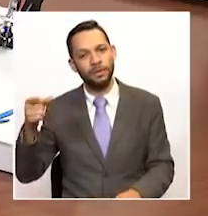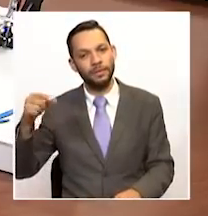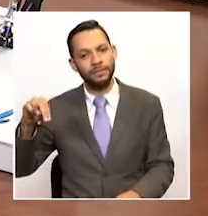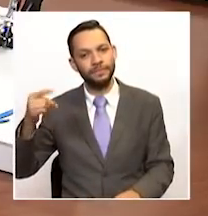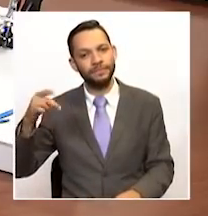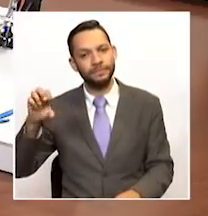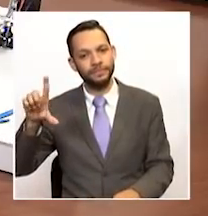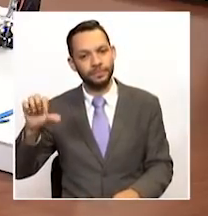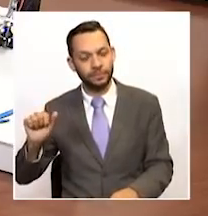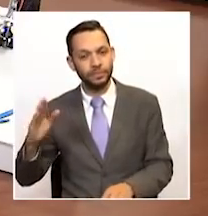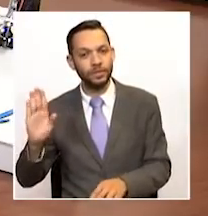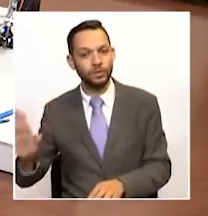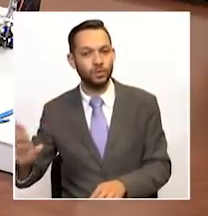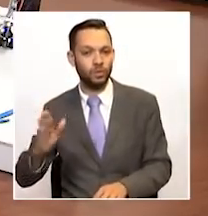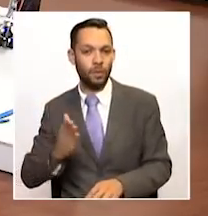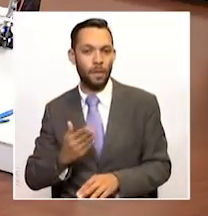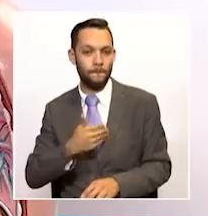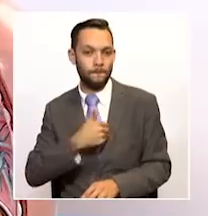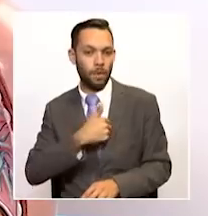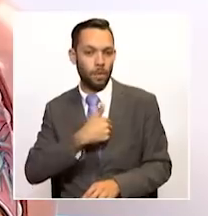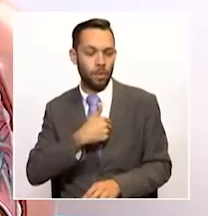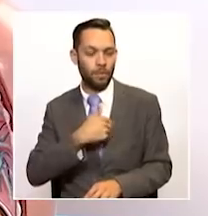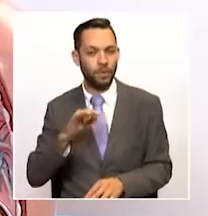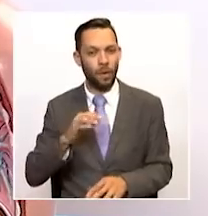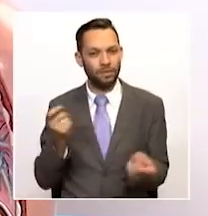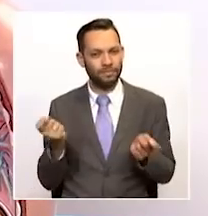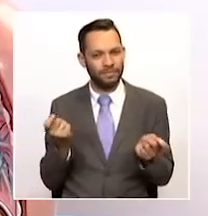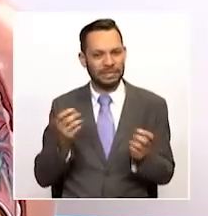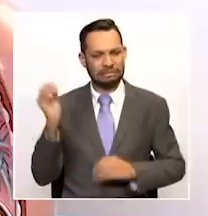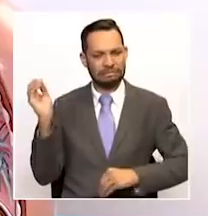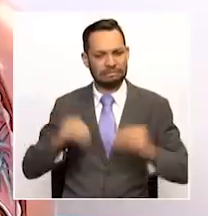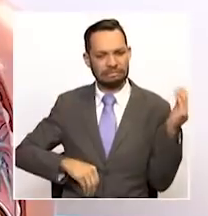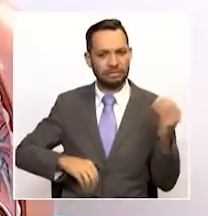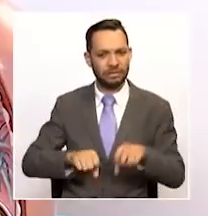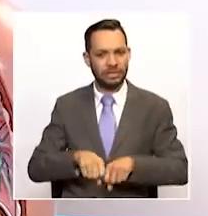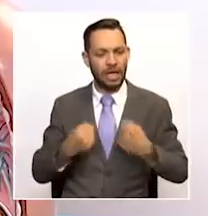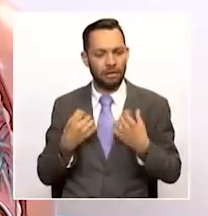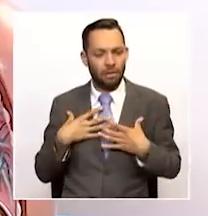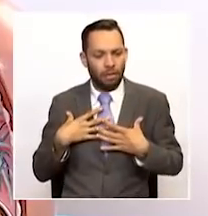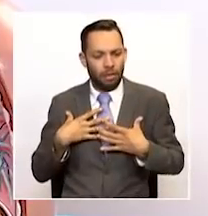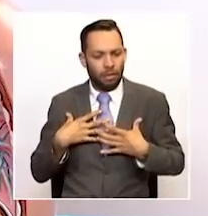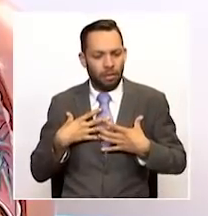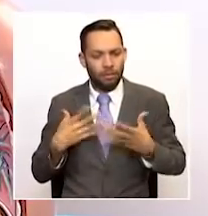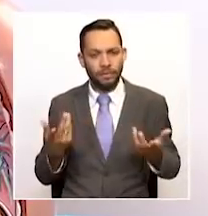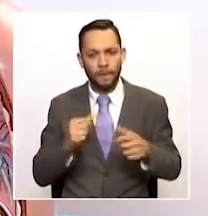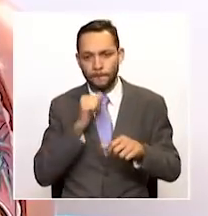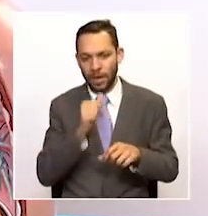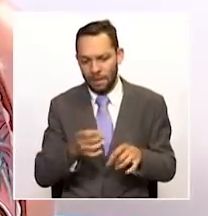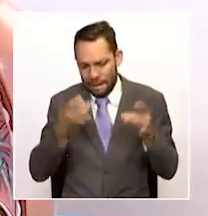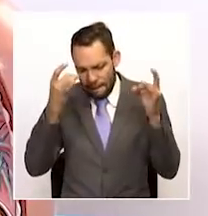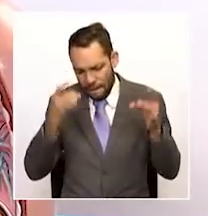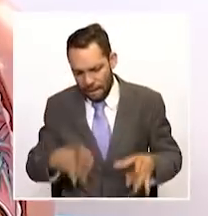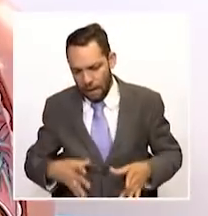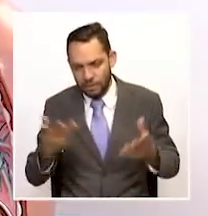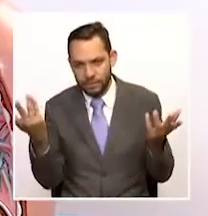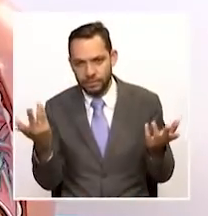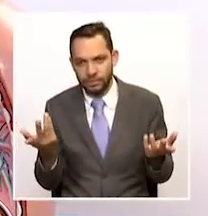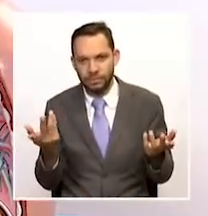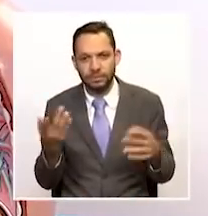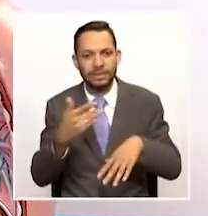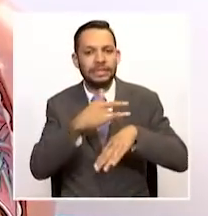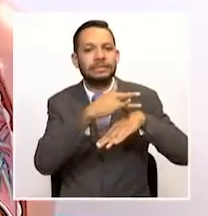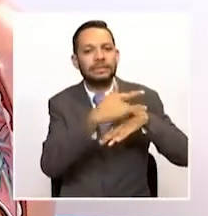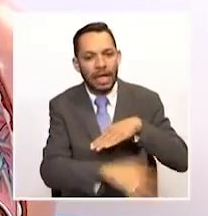de corazón o un lupus mal manejado y está haciendo eso y terminan en la hipertensión diagnóstico tardío